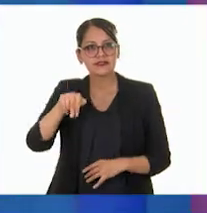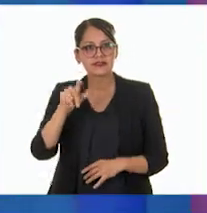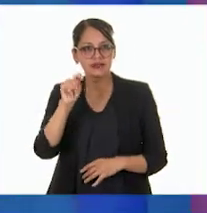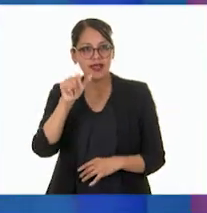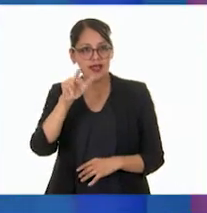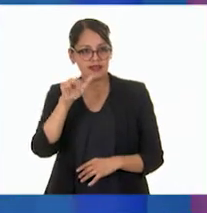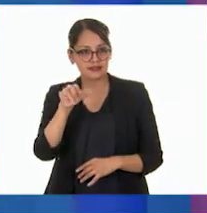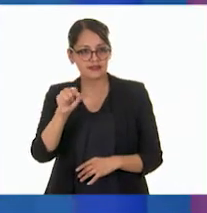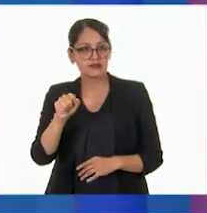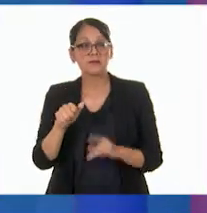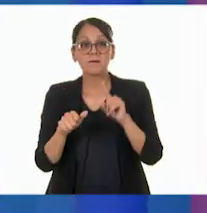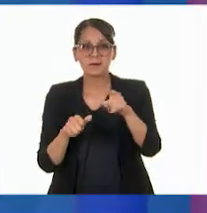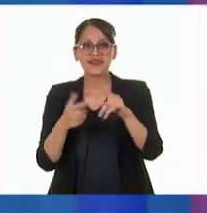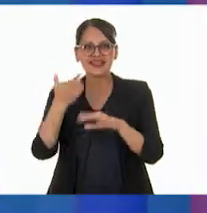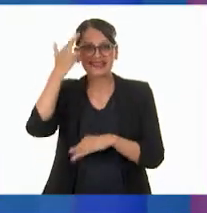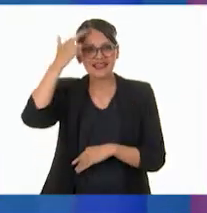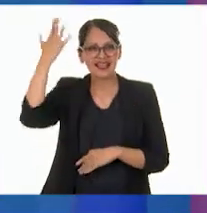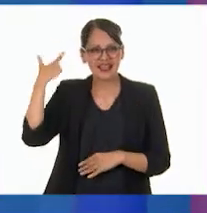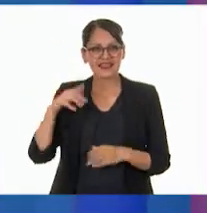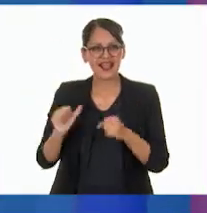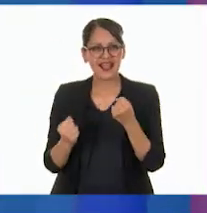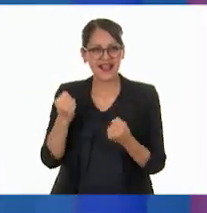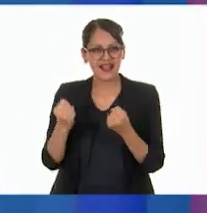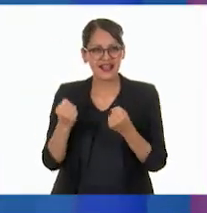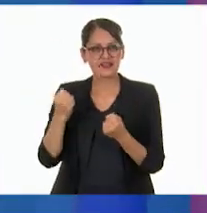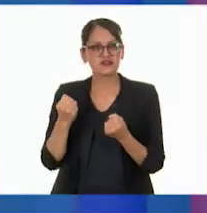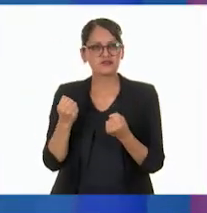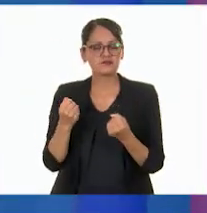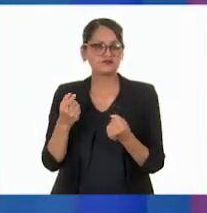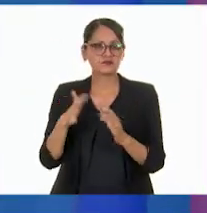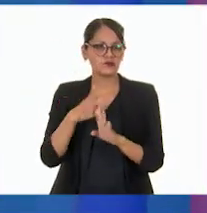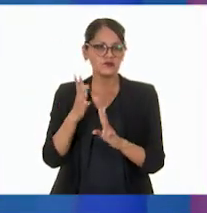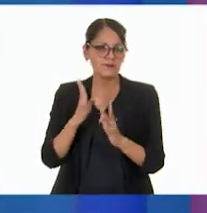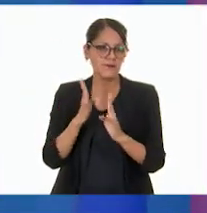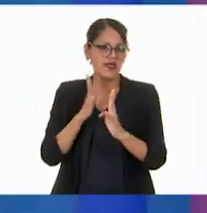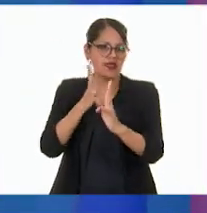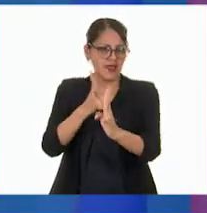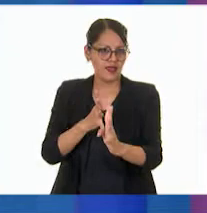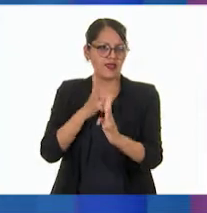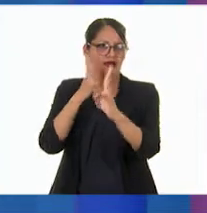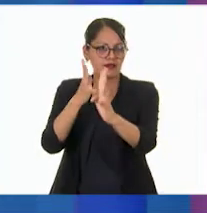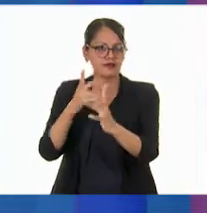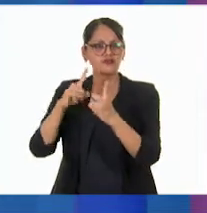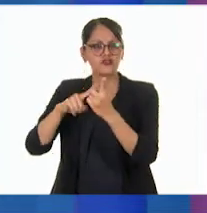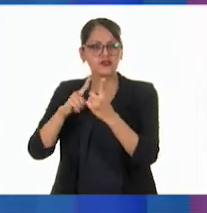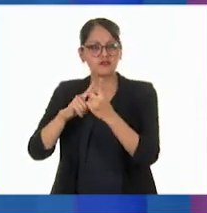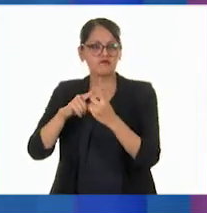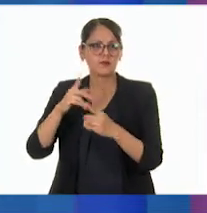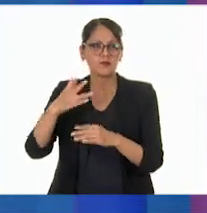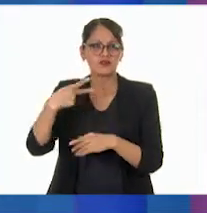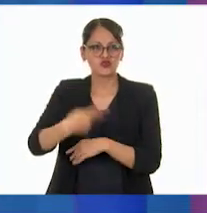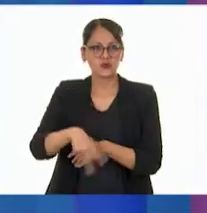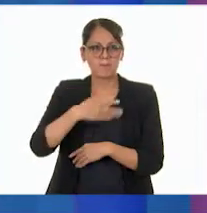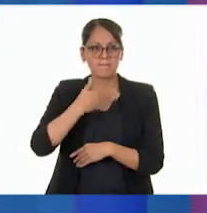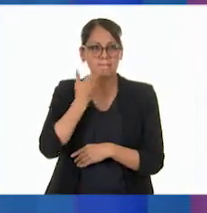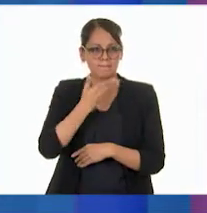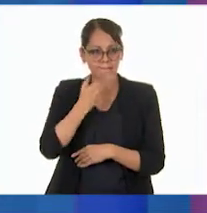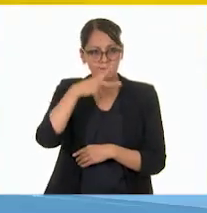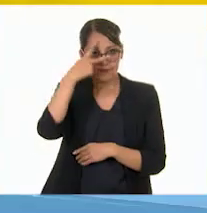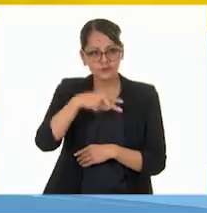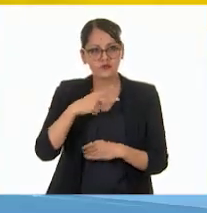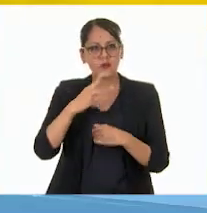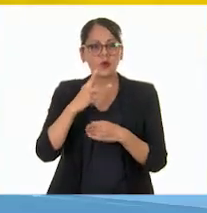muy parecido a los carros alegóricos de los desfiles que actualmente hay en ciertas celebraciones de nuestro país, ¿no lo